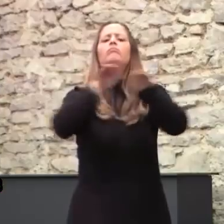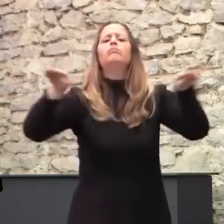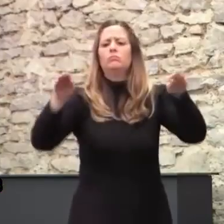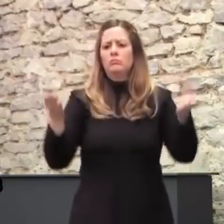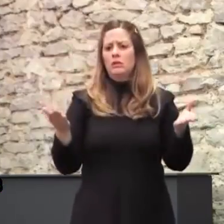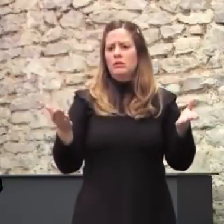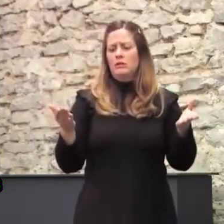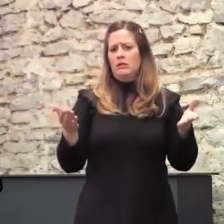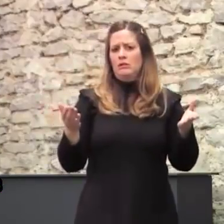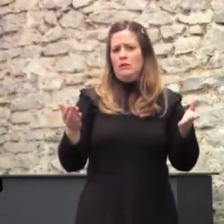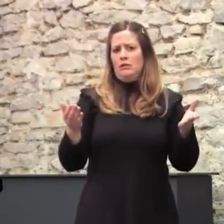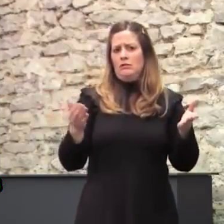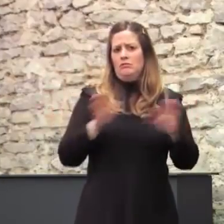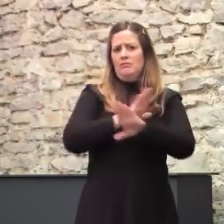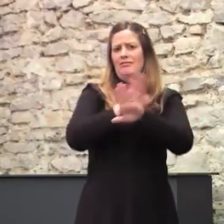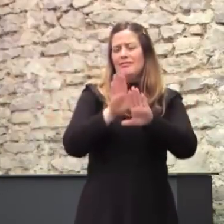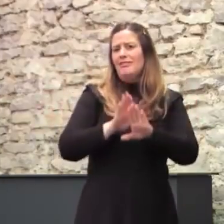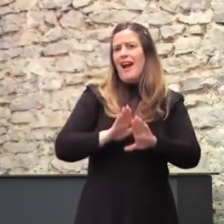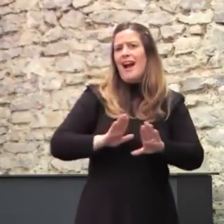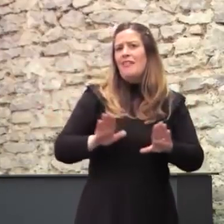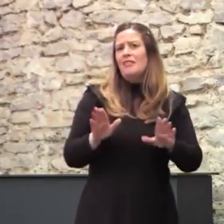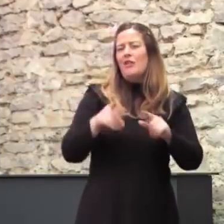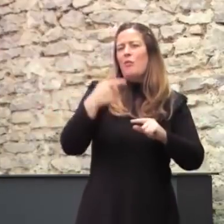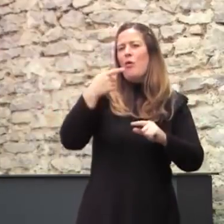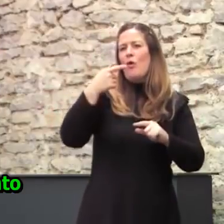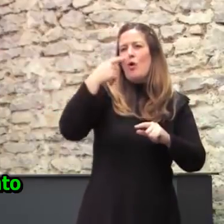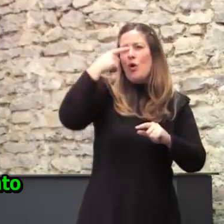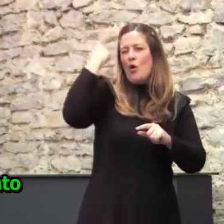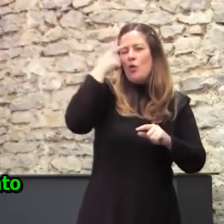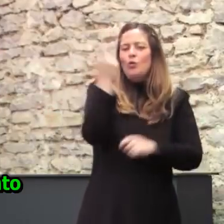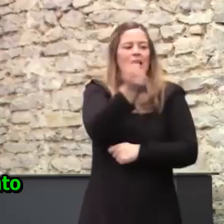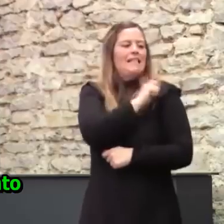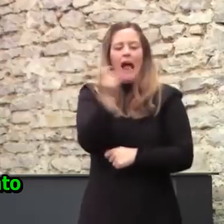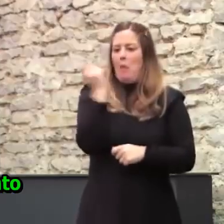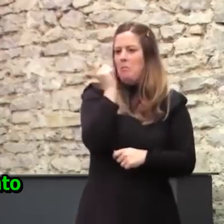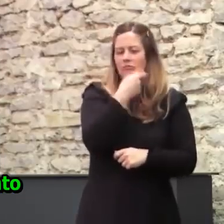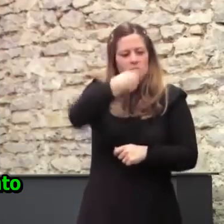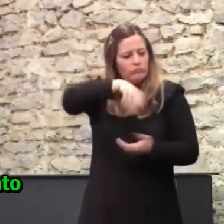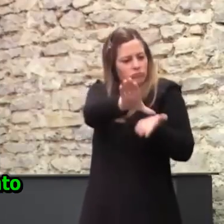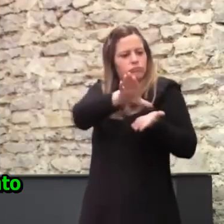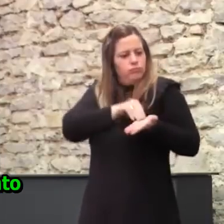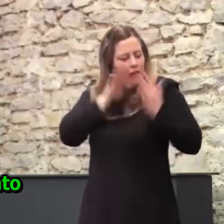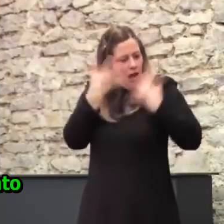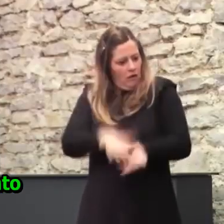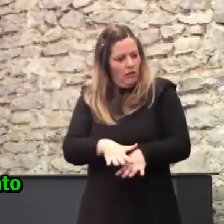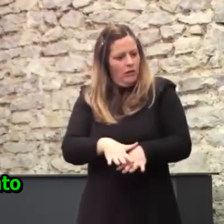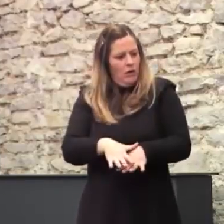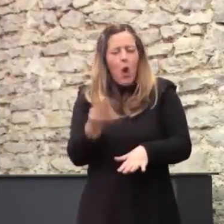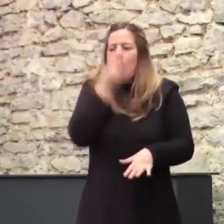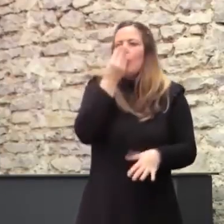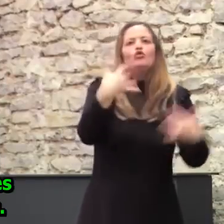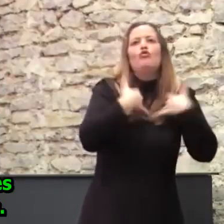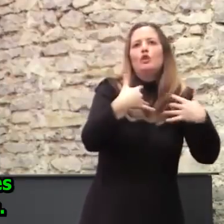adoptamos todos los principios y valores de la cultura sadomasoquista, ¿no? De la cultura que valora el sufrimiento por encima de todo,